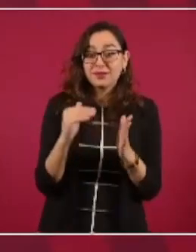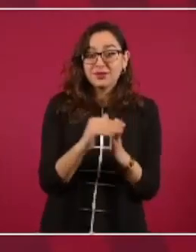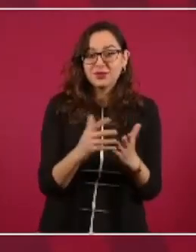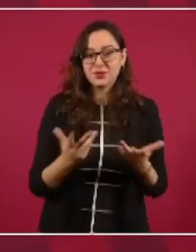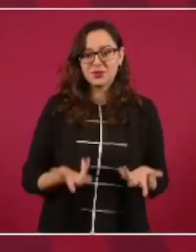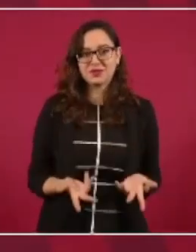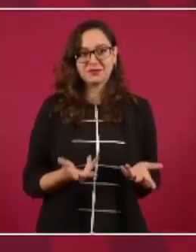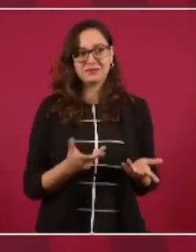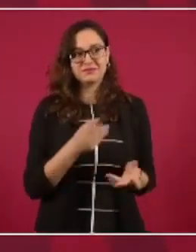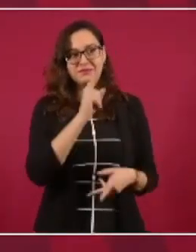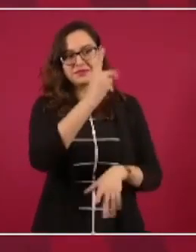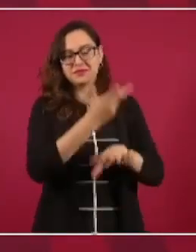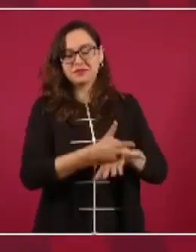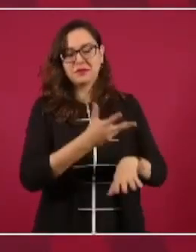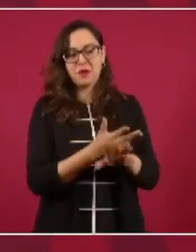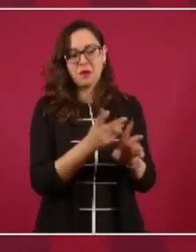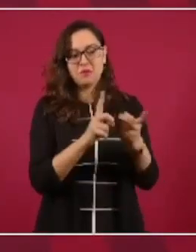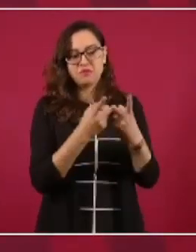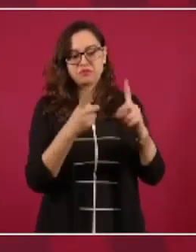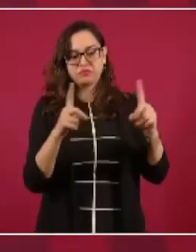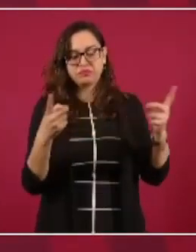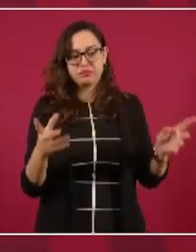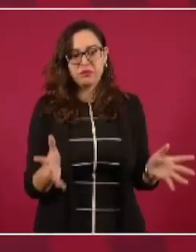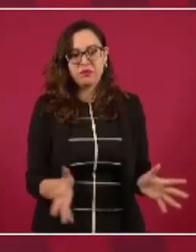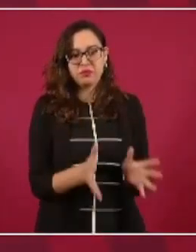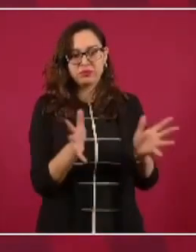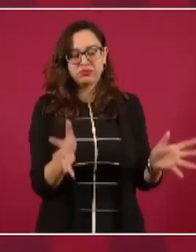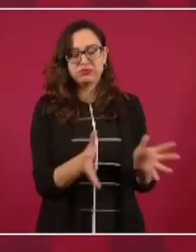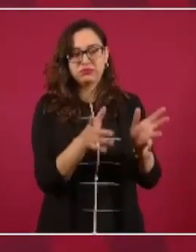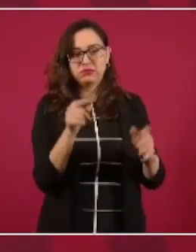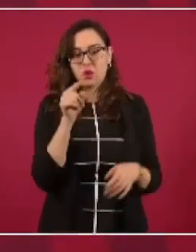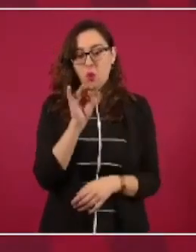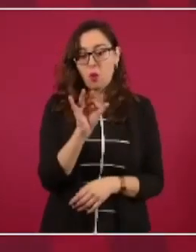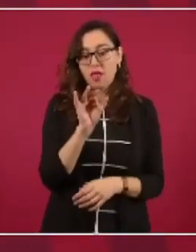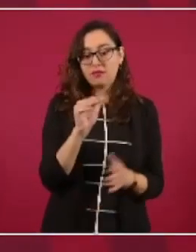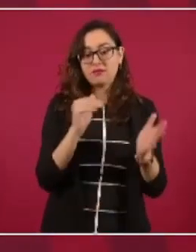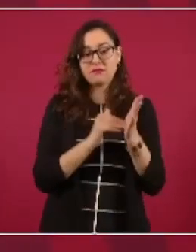desarrollo de esa gran nación, 40 millones de mexicanos